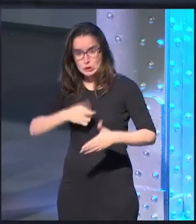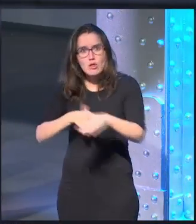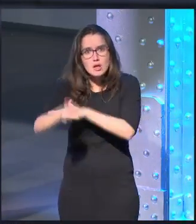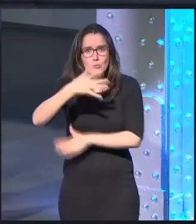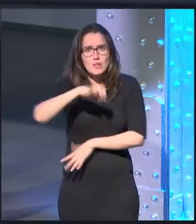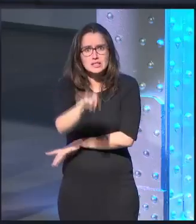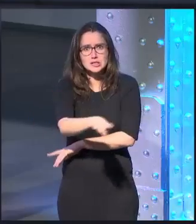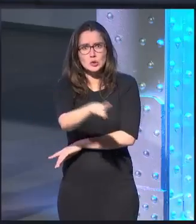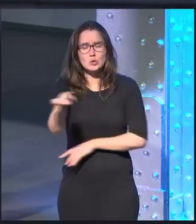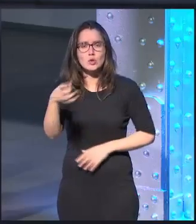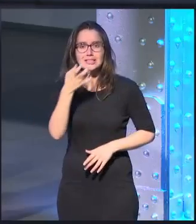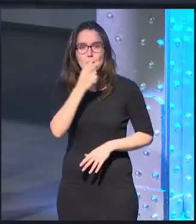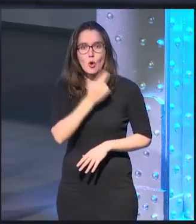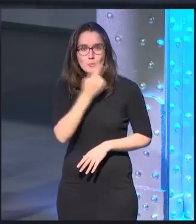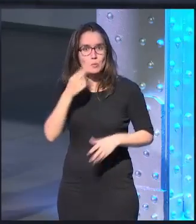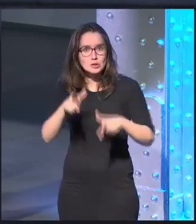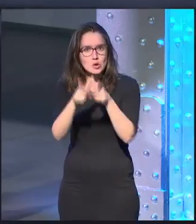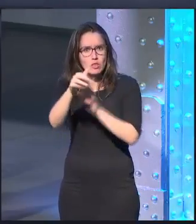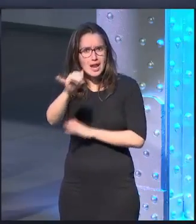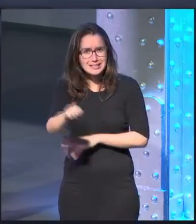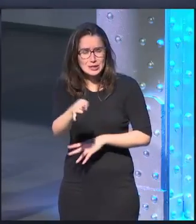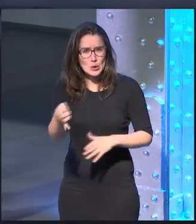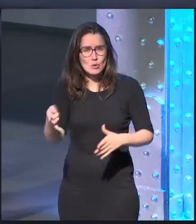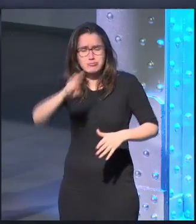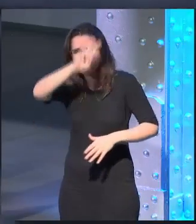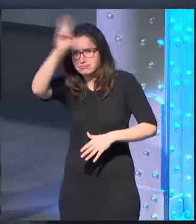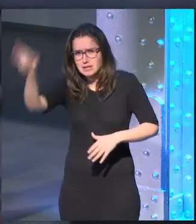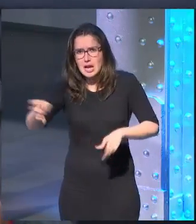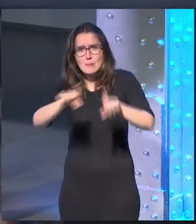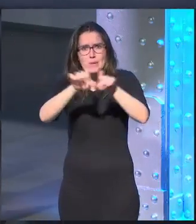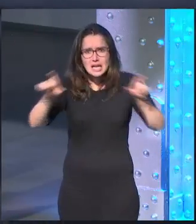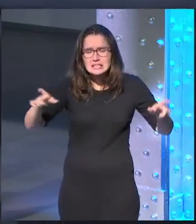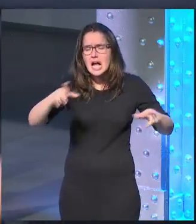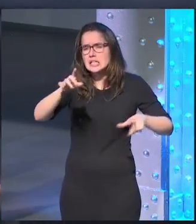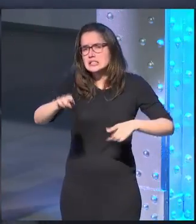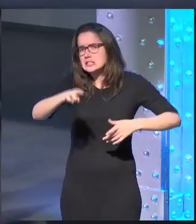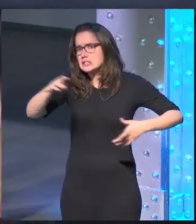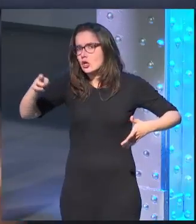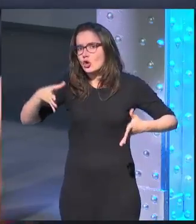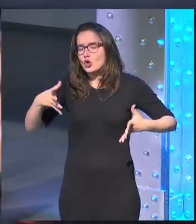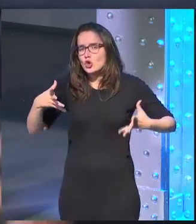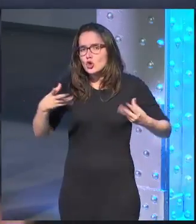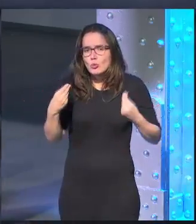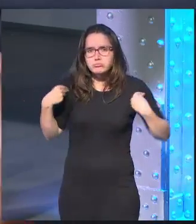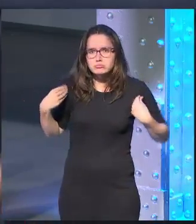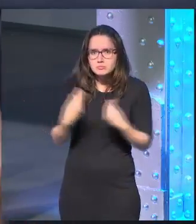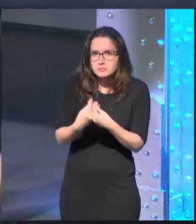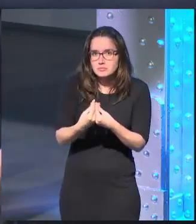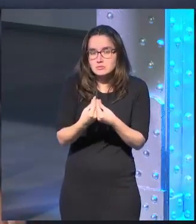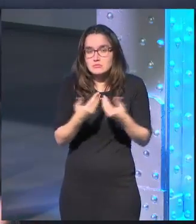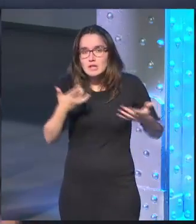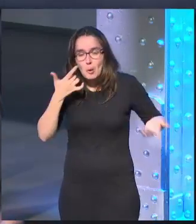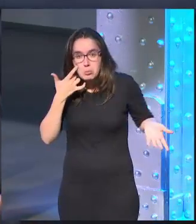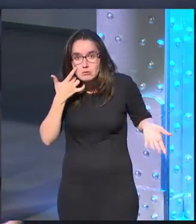si va a poder tener un compromiso social, responsable, etcétera, la empresa, si va con su B-Corp, o sea, si es una empresa B-Corp, ¿no?